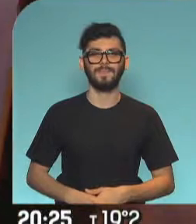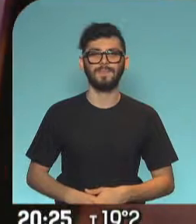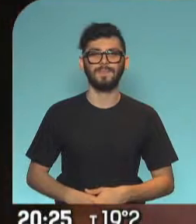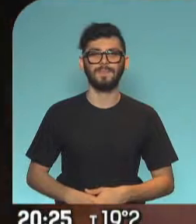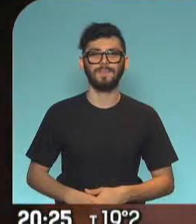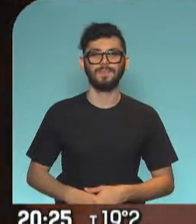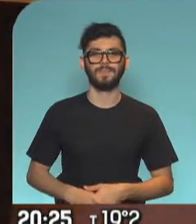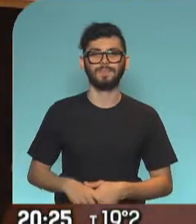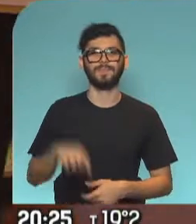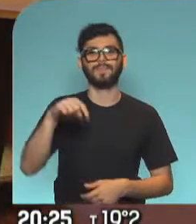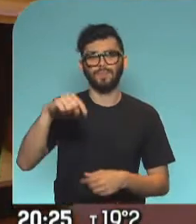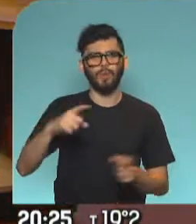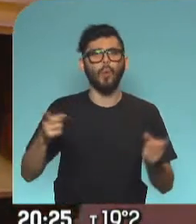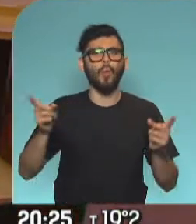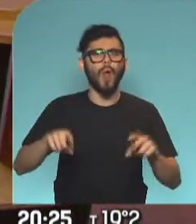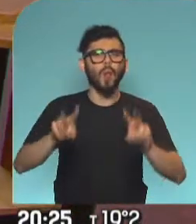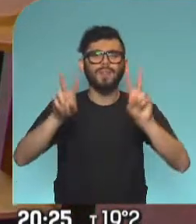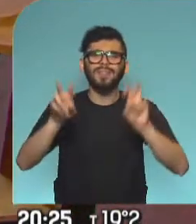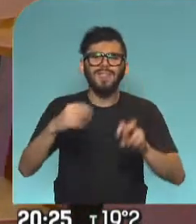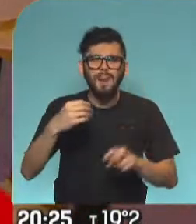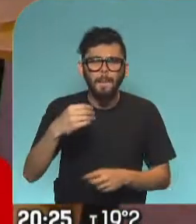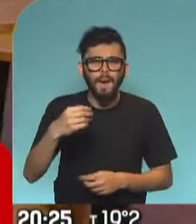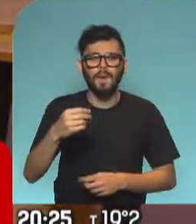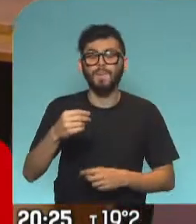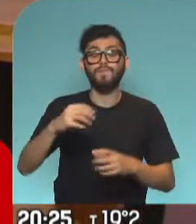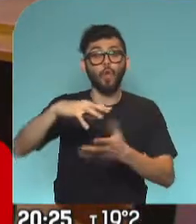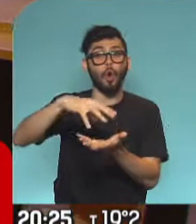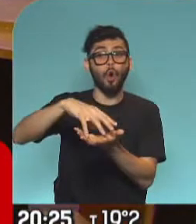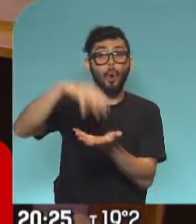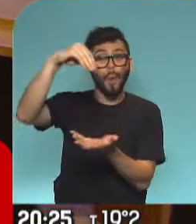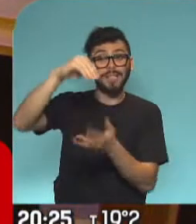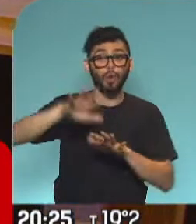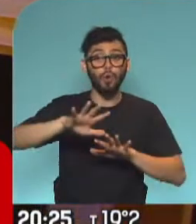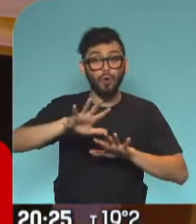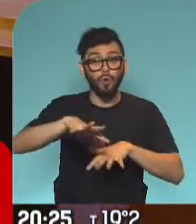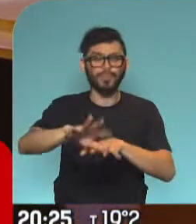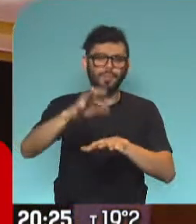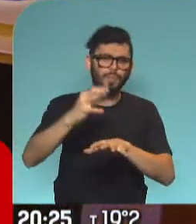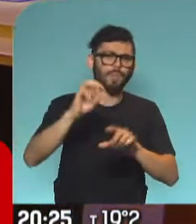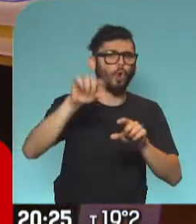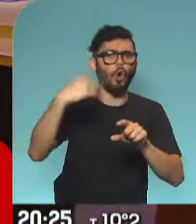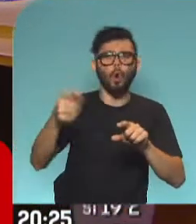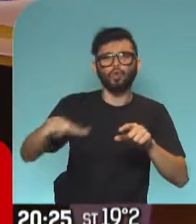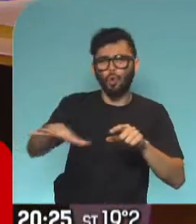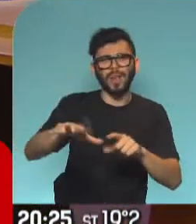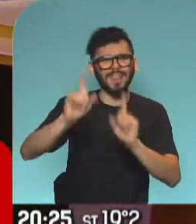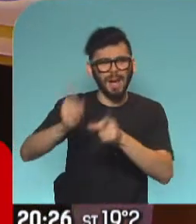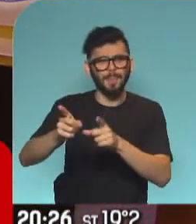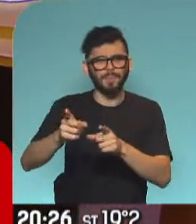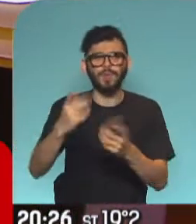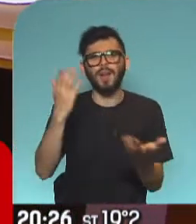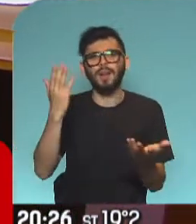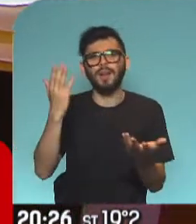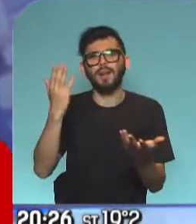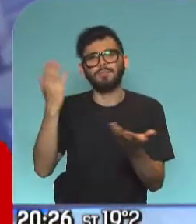y volvemos en este caso a hablar sobre las movilizaciones que se han encontrado en obelisco y en el obelisco y en otros puntos del país vamos a saludarlos y alegando santoro